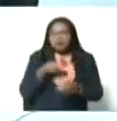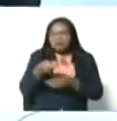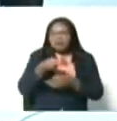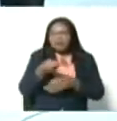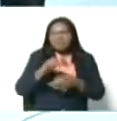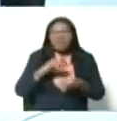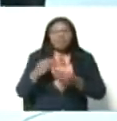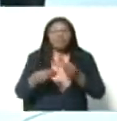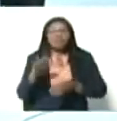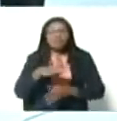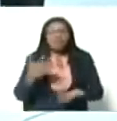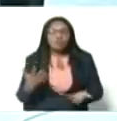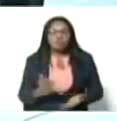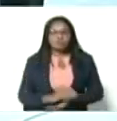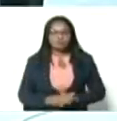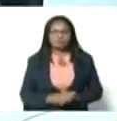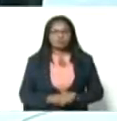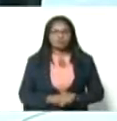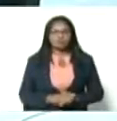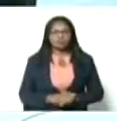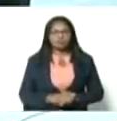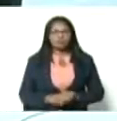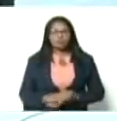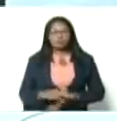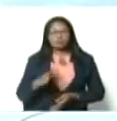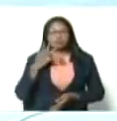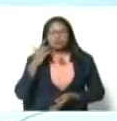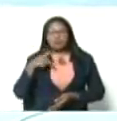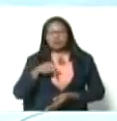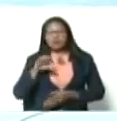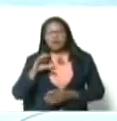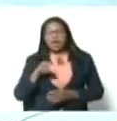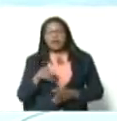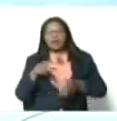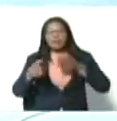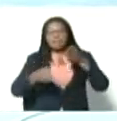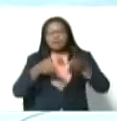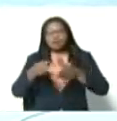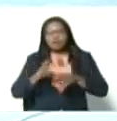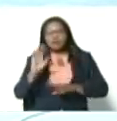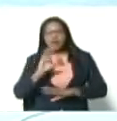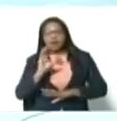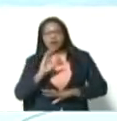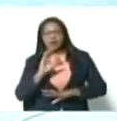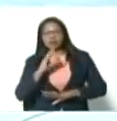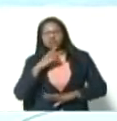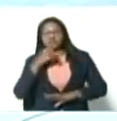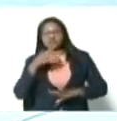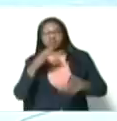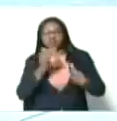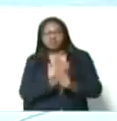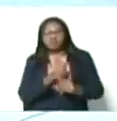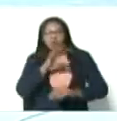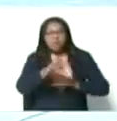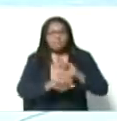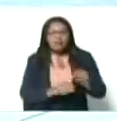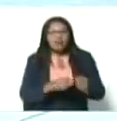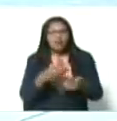tarjeta? En el caso particular de Metro de Caracas, por supuesto en las estaciones de Metro de Caracas podrán adquirir la